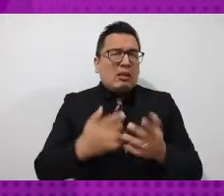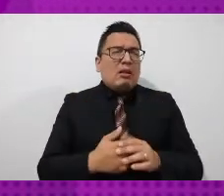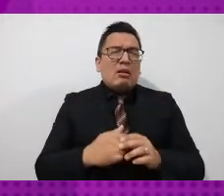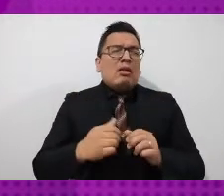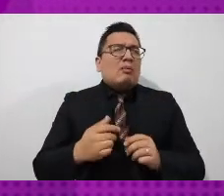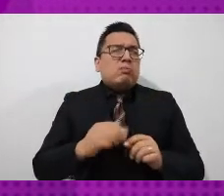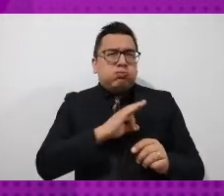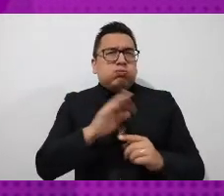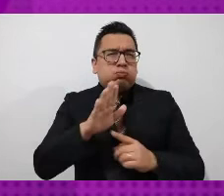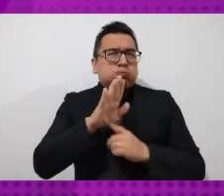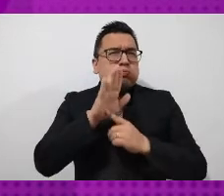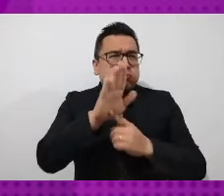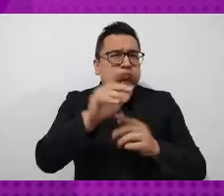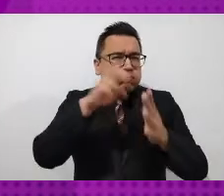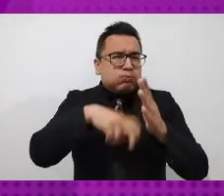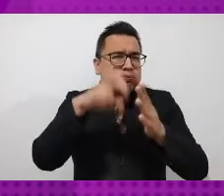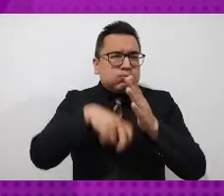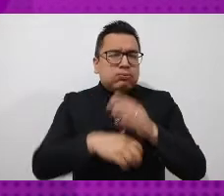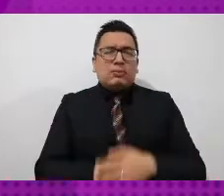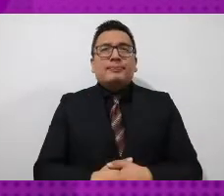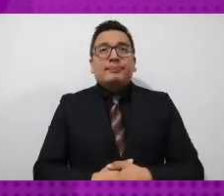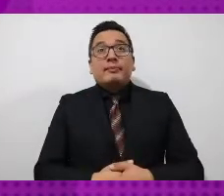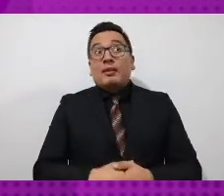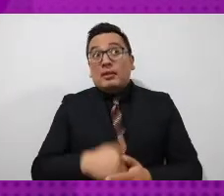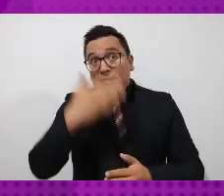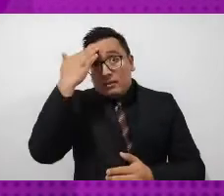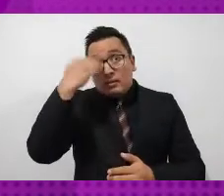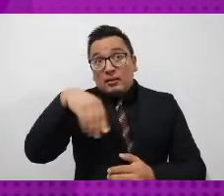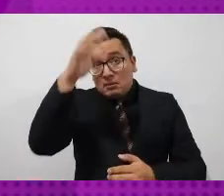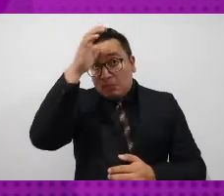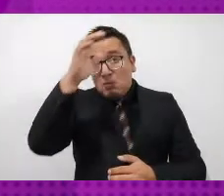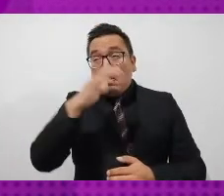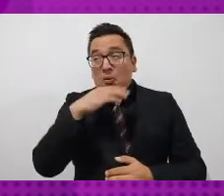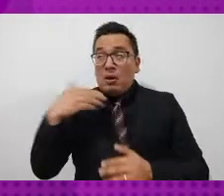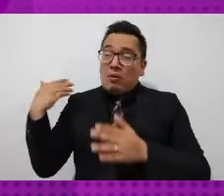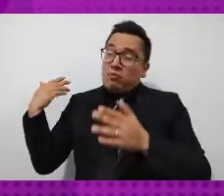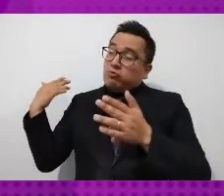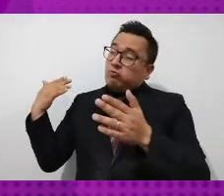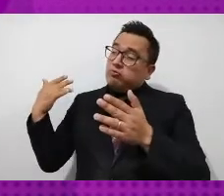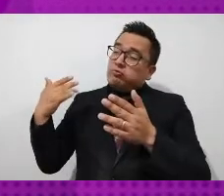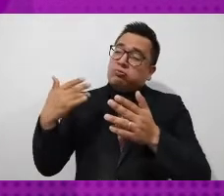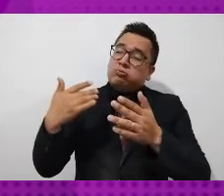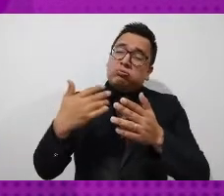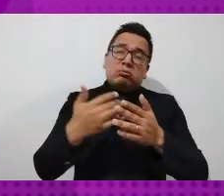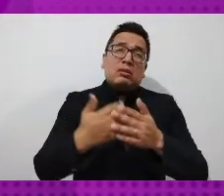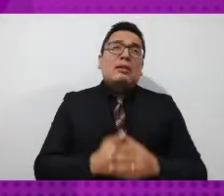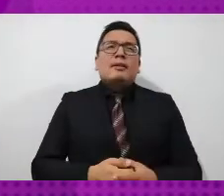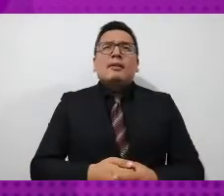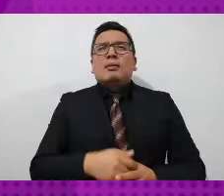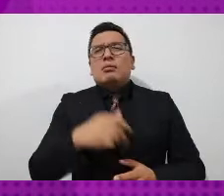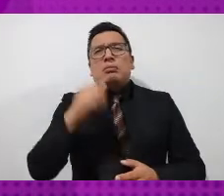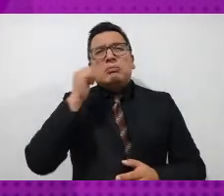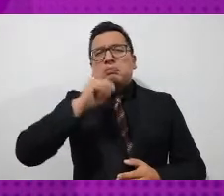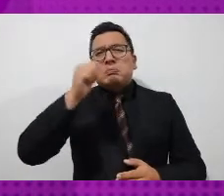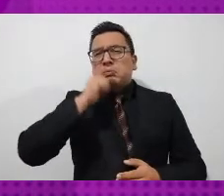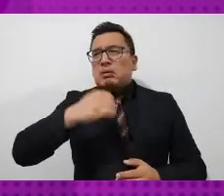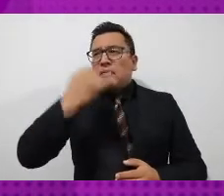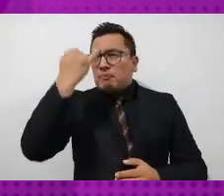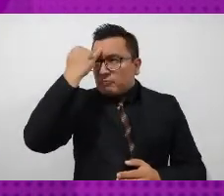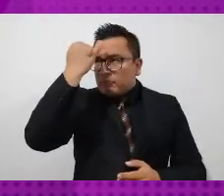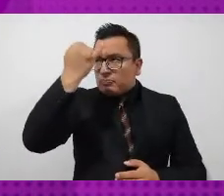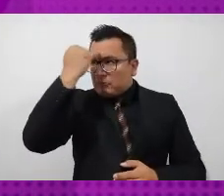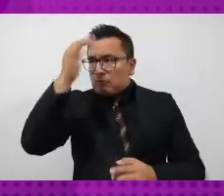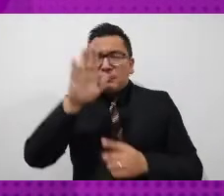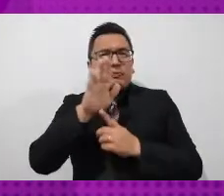Así es, consejero. Y la ciudadanía coahuilense se ha caracterizado históricamente por hacer propuestas, por